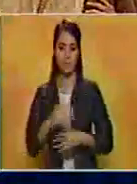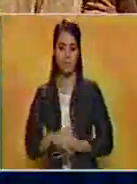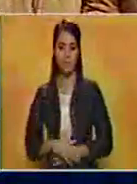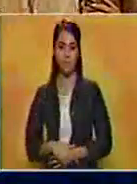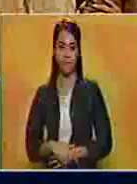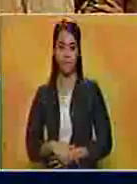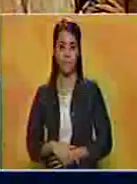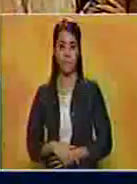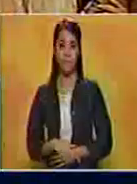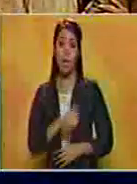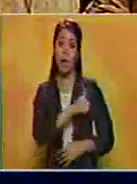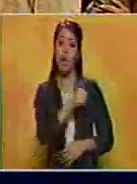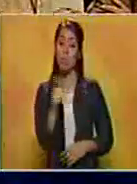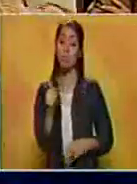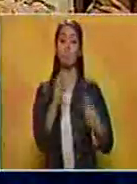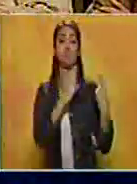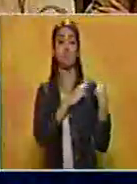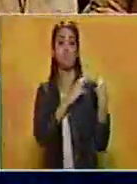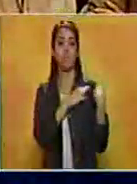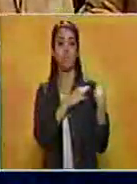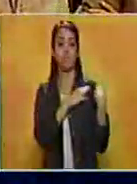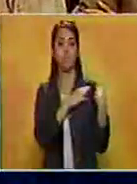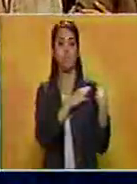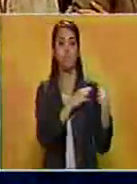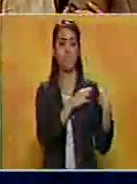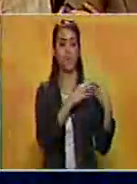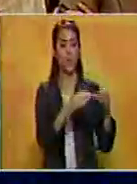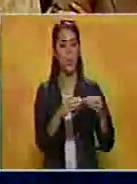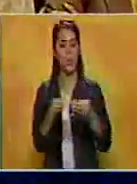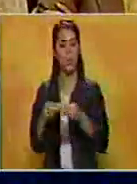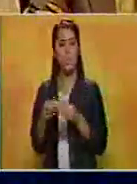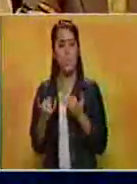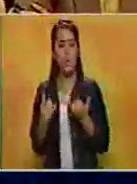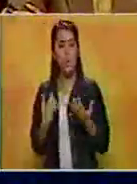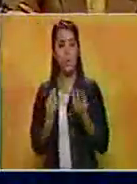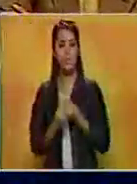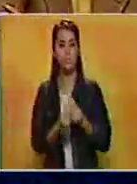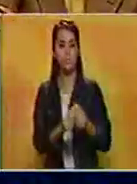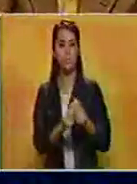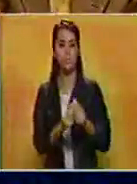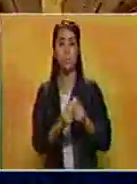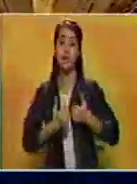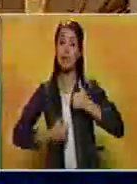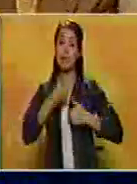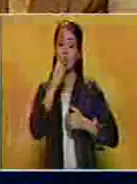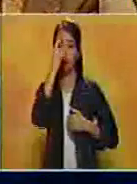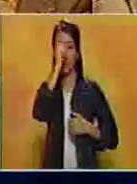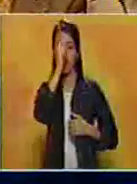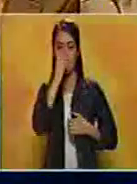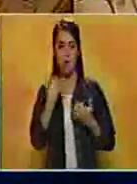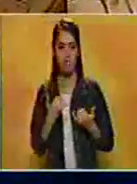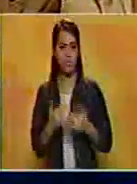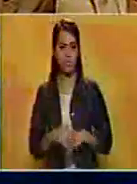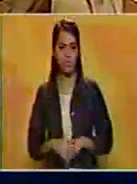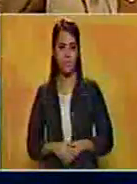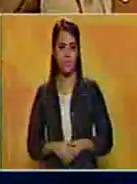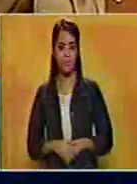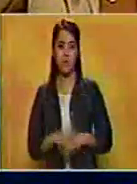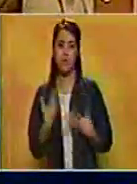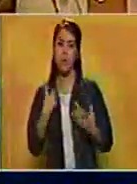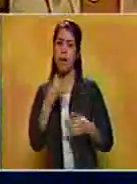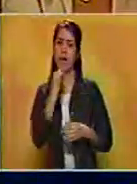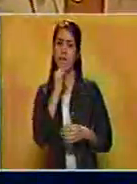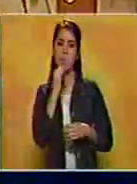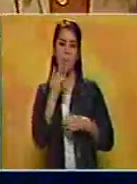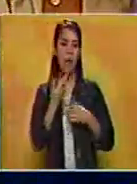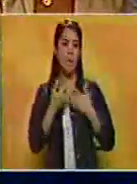Cada representante de los sectores que están aquí acompañando a Henry Falcón van a estar dirigiendo unas palabras.